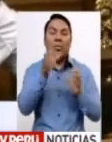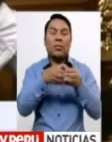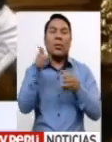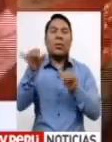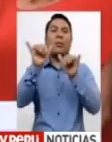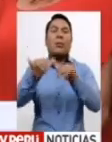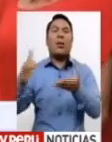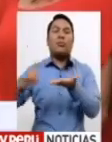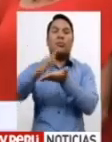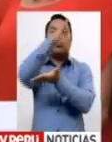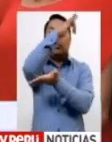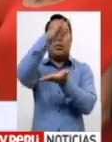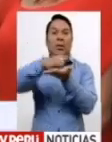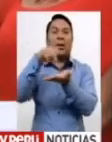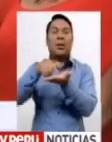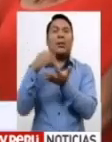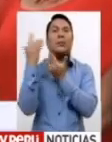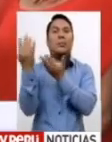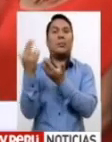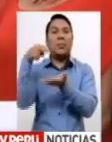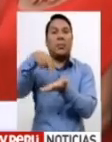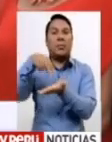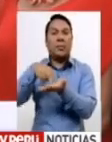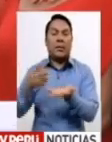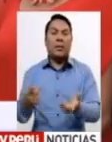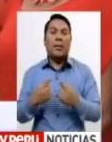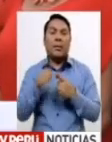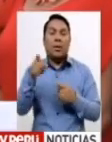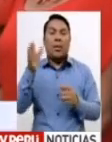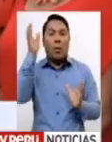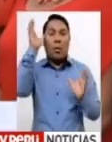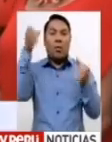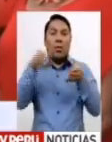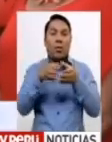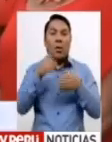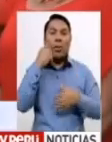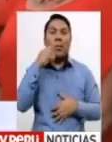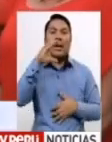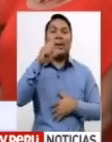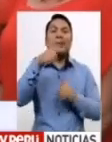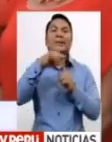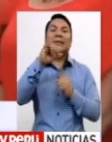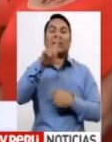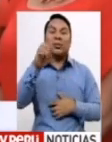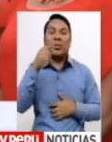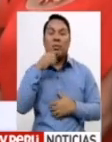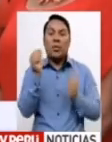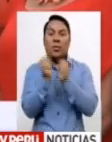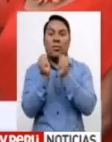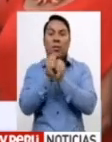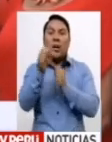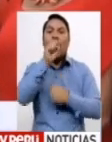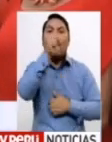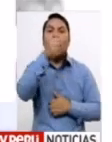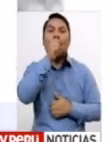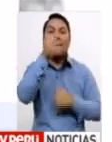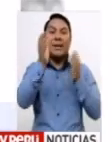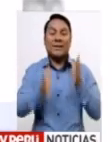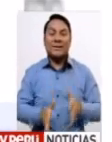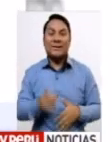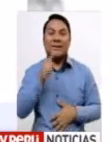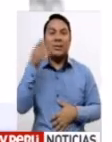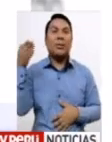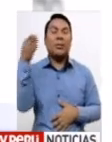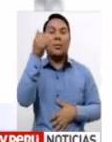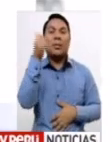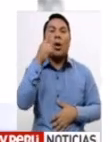aeropuerto Simón Bolívar de Maiquetía. Según el congresista Jorge del Castillo, acompañan a Burgos otros dos periodistas, Leonidas Chávez